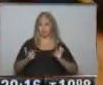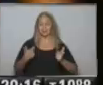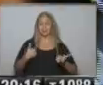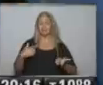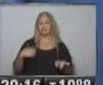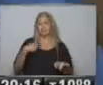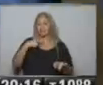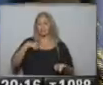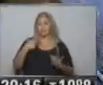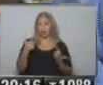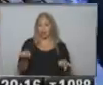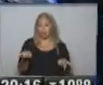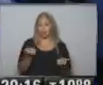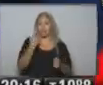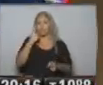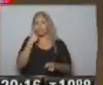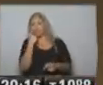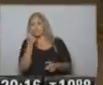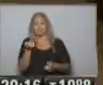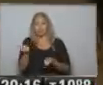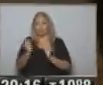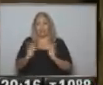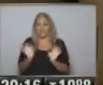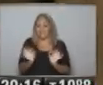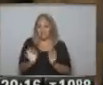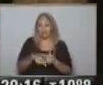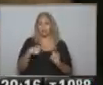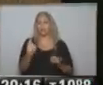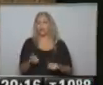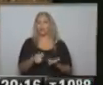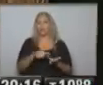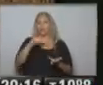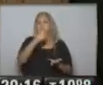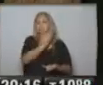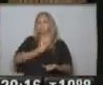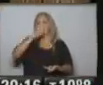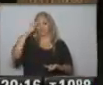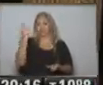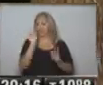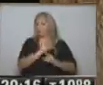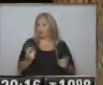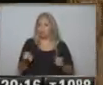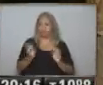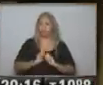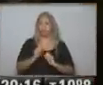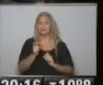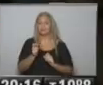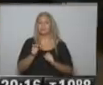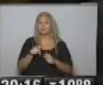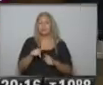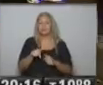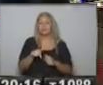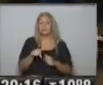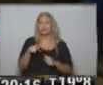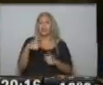hay respuestas desde el municipio tampoco hay, desde el Estado tampoco hay, y todo esto,